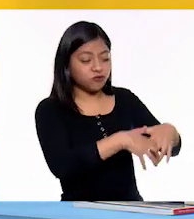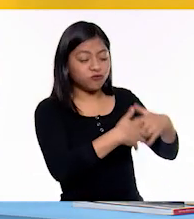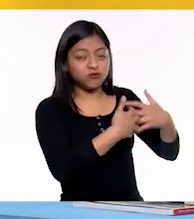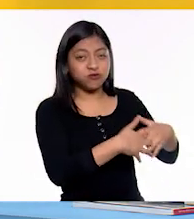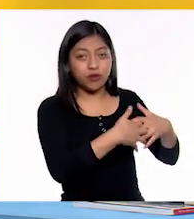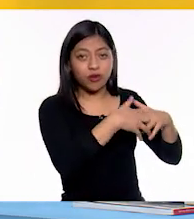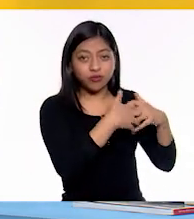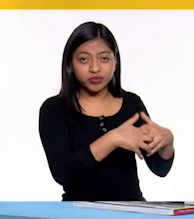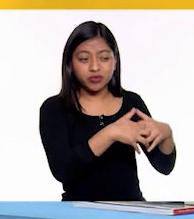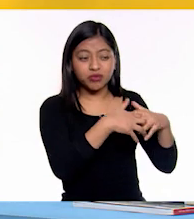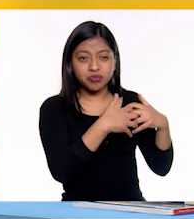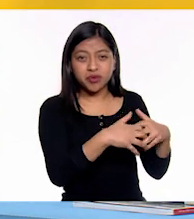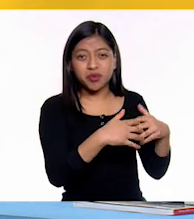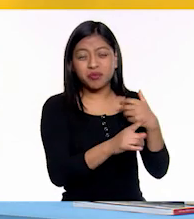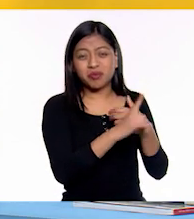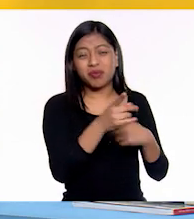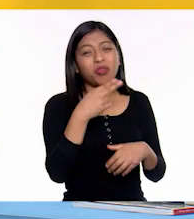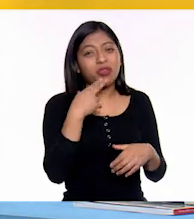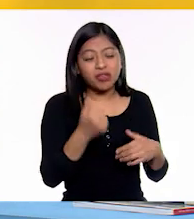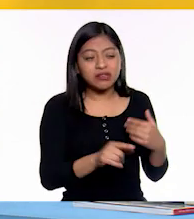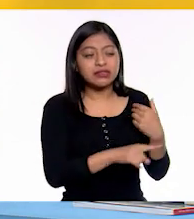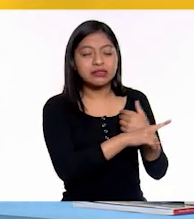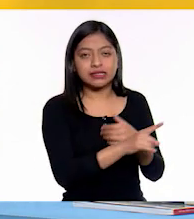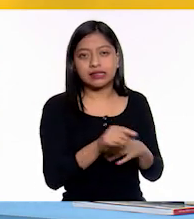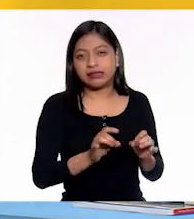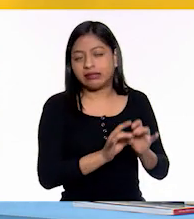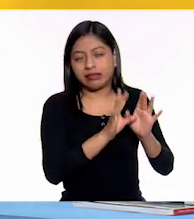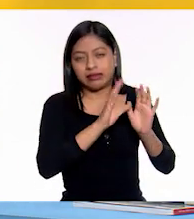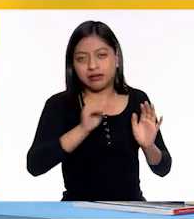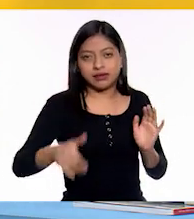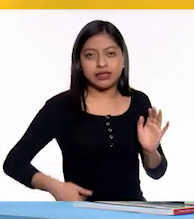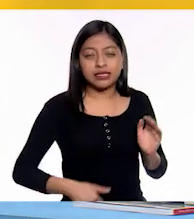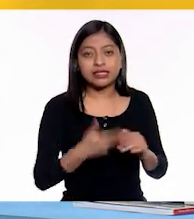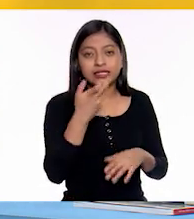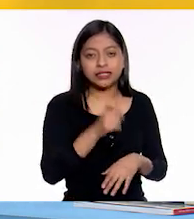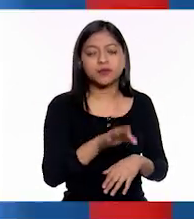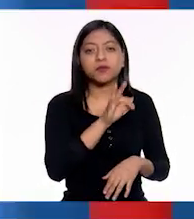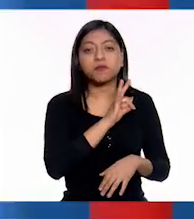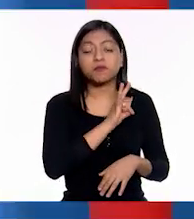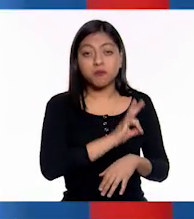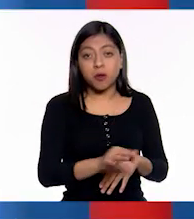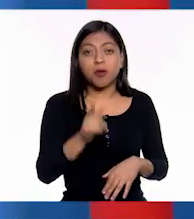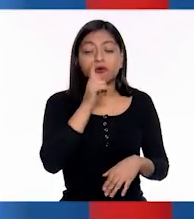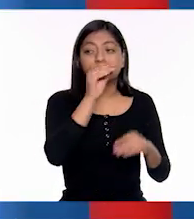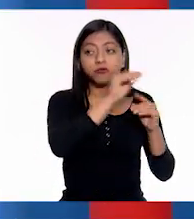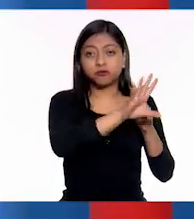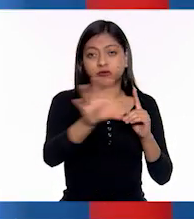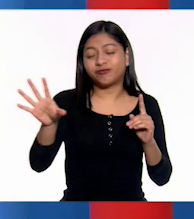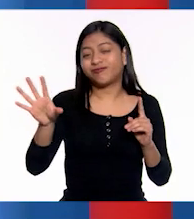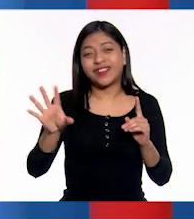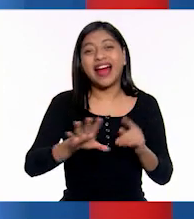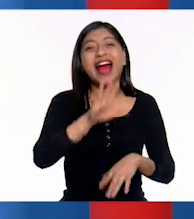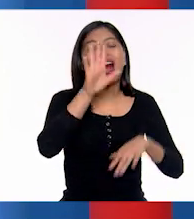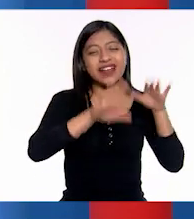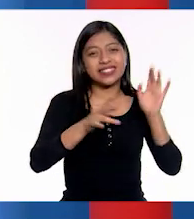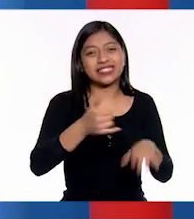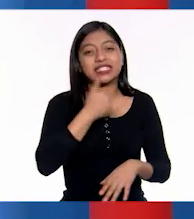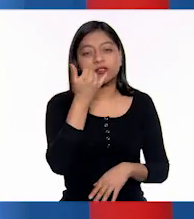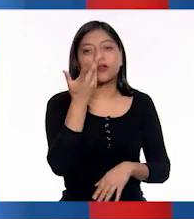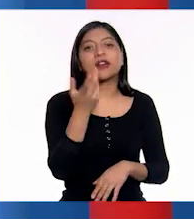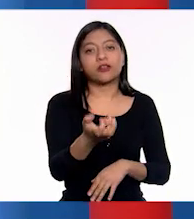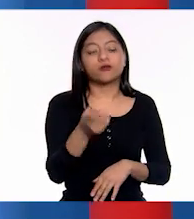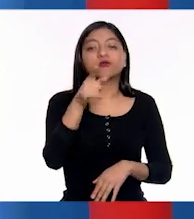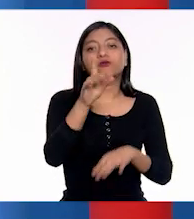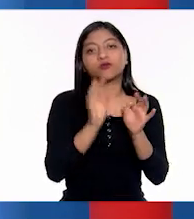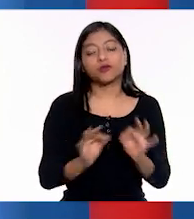impiden contar con parte o la totalidad de la capacidad de generación de una central. Es por eso por lo que debemos cuidar y